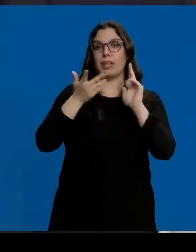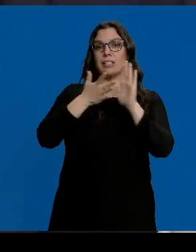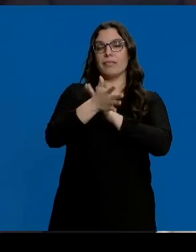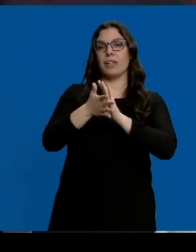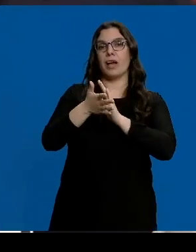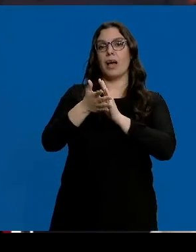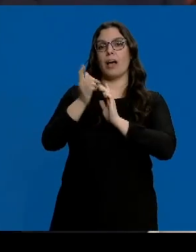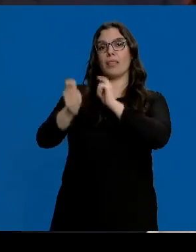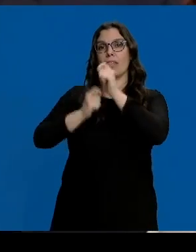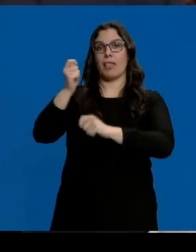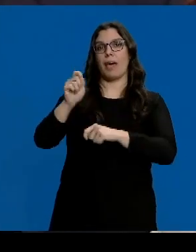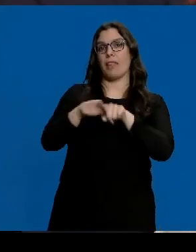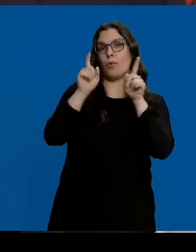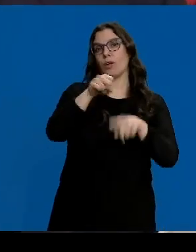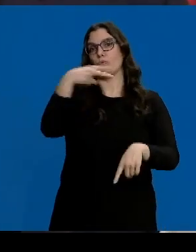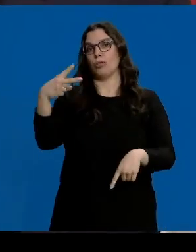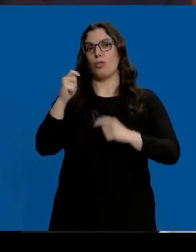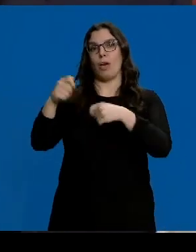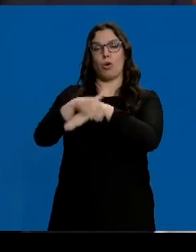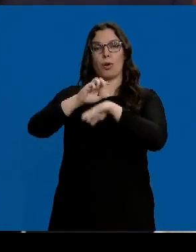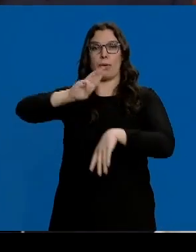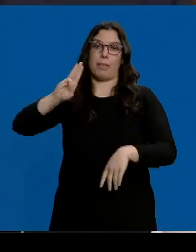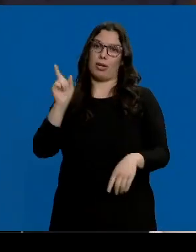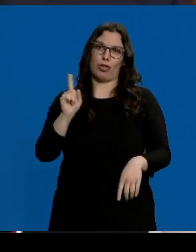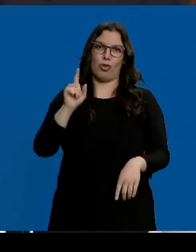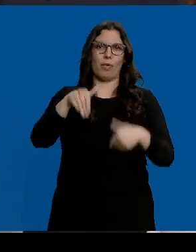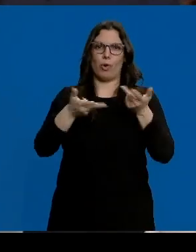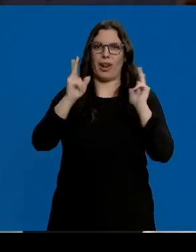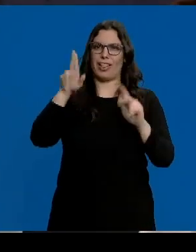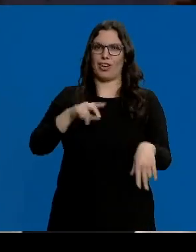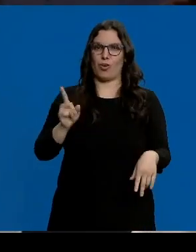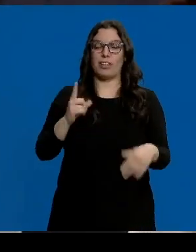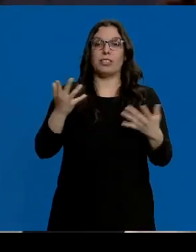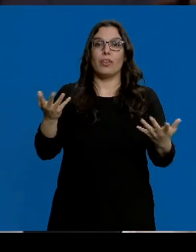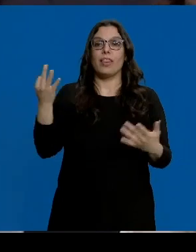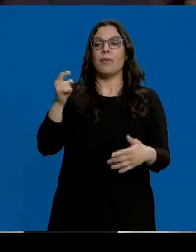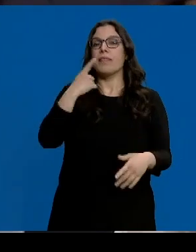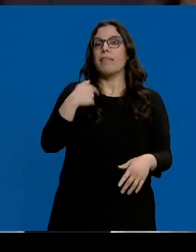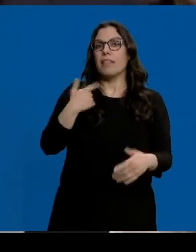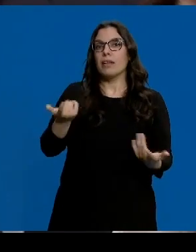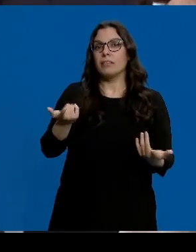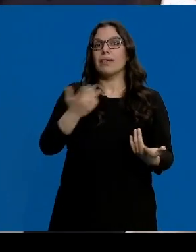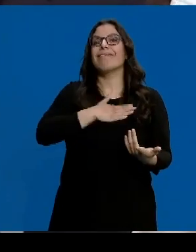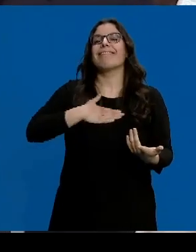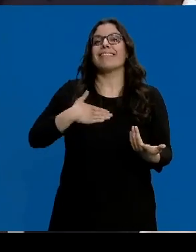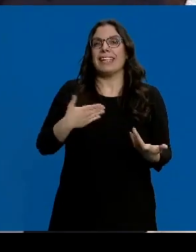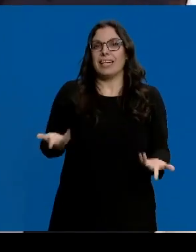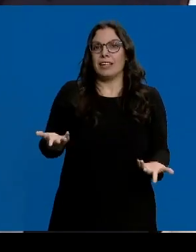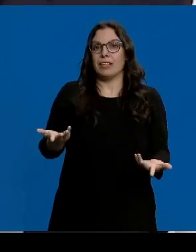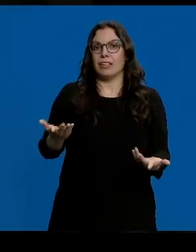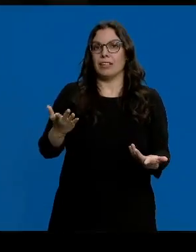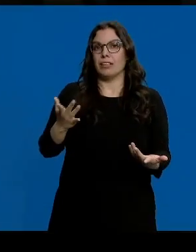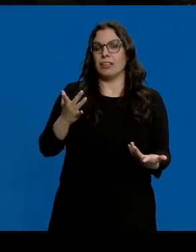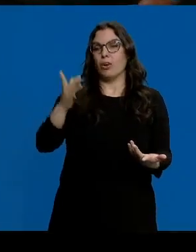Partido Popular, sea cual sea el resultado. No es esa la democracia. Así que tendrá que decir qué quiere, qué